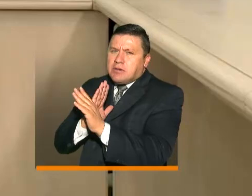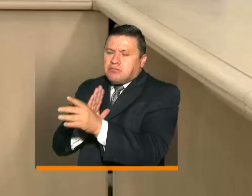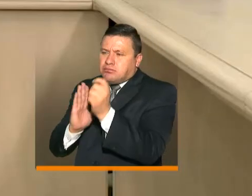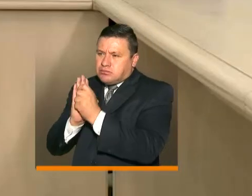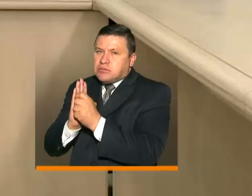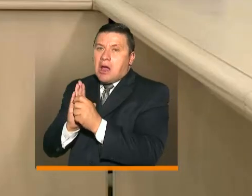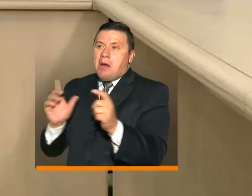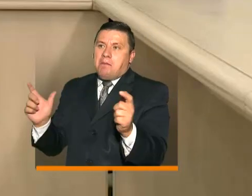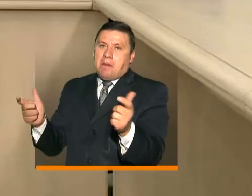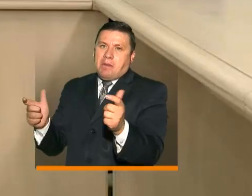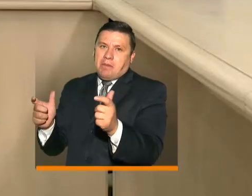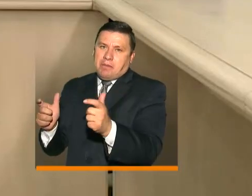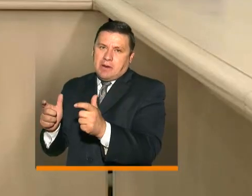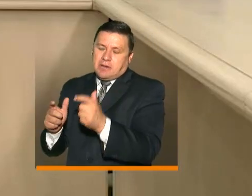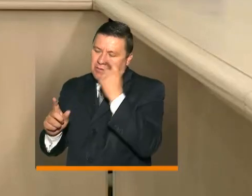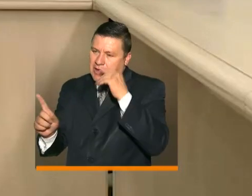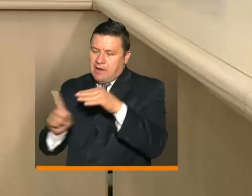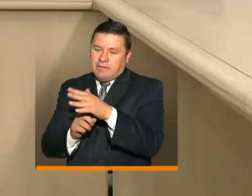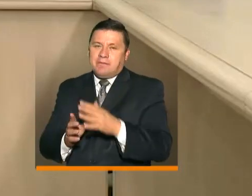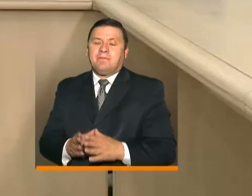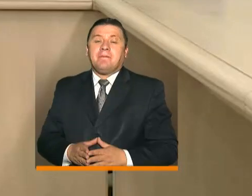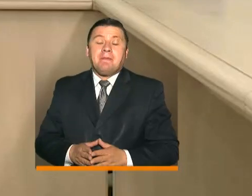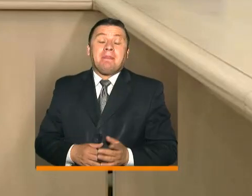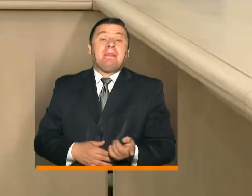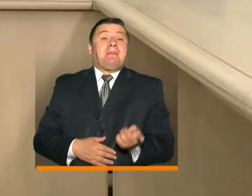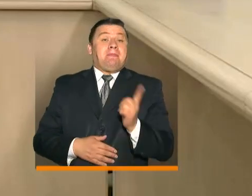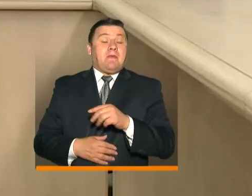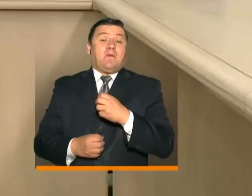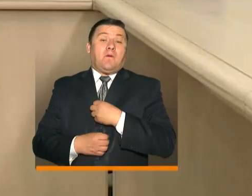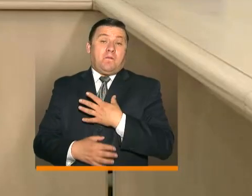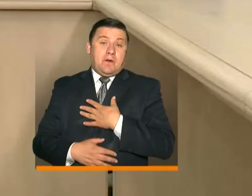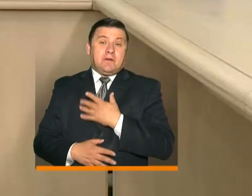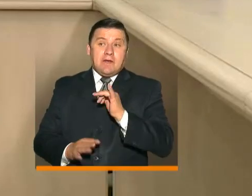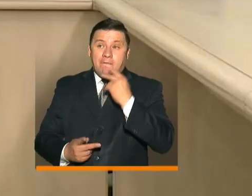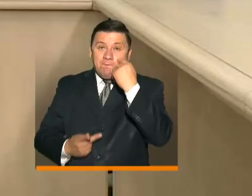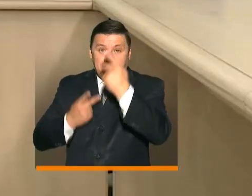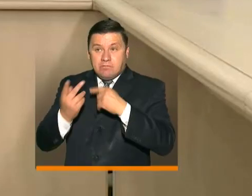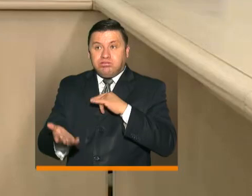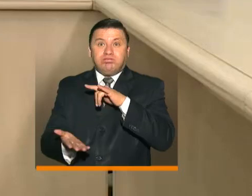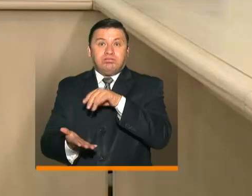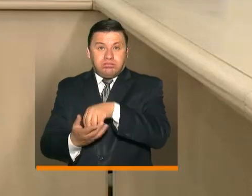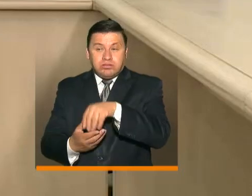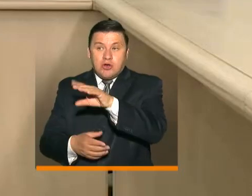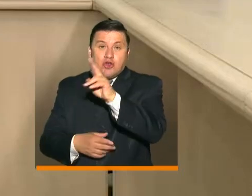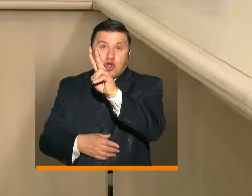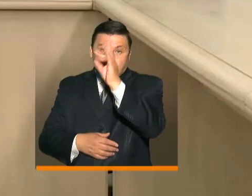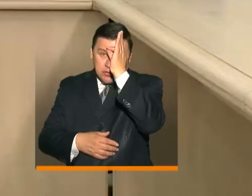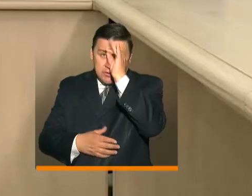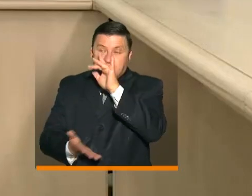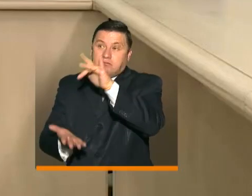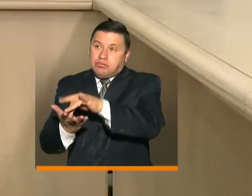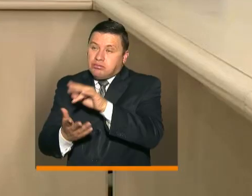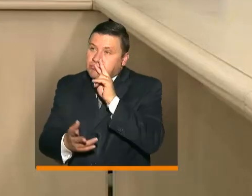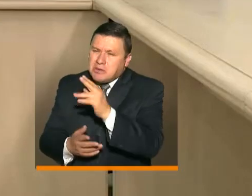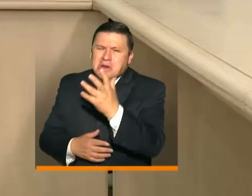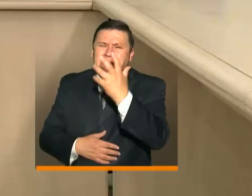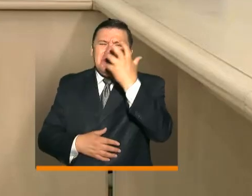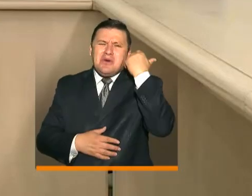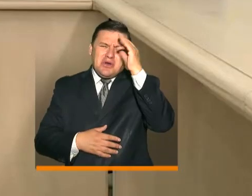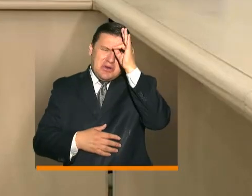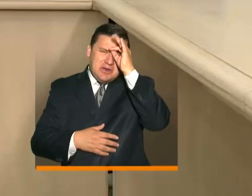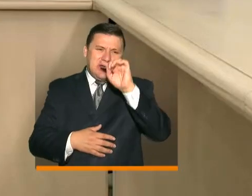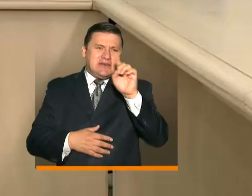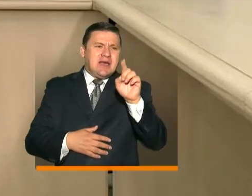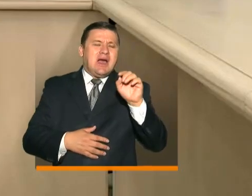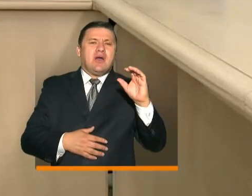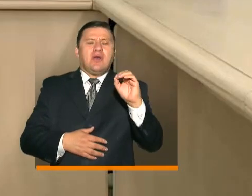elaborado para reducir el nivel de afectación. También tuvimos la oportunidad de visitar dos hospitales, dos antiguas clínicas de salud,